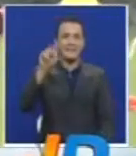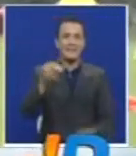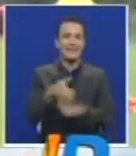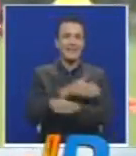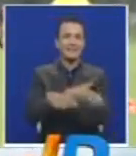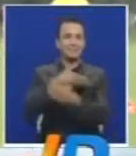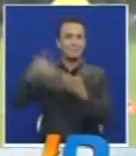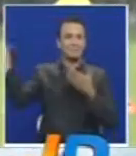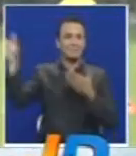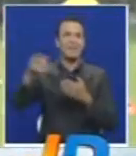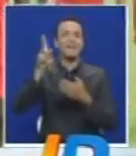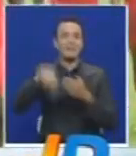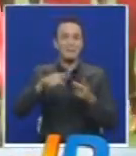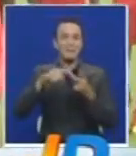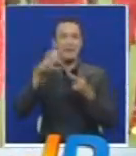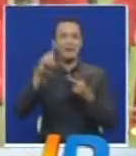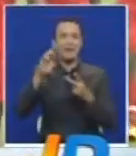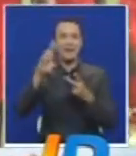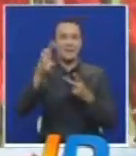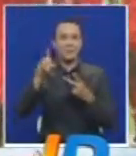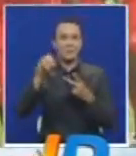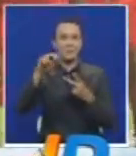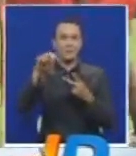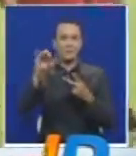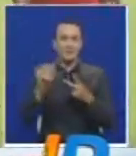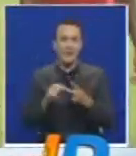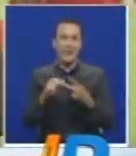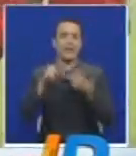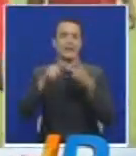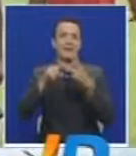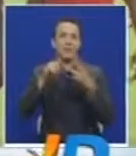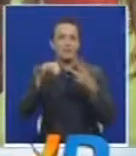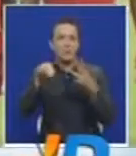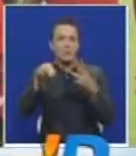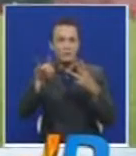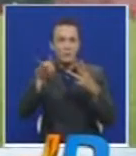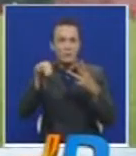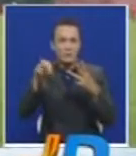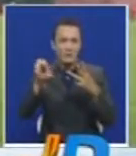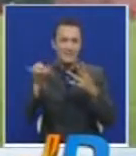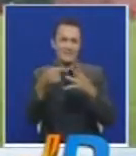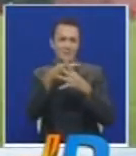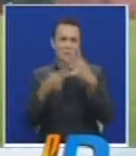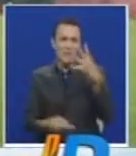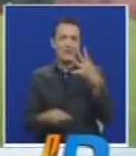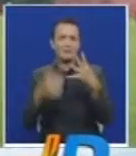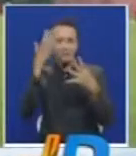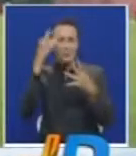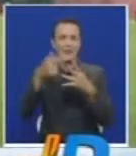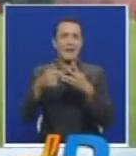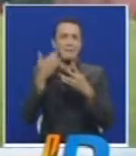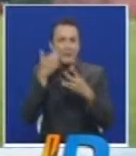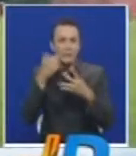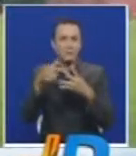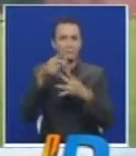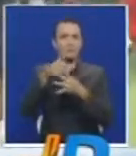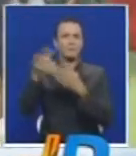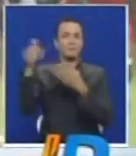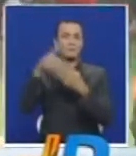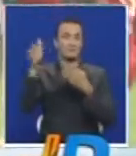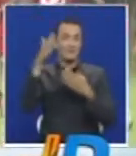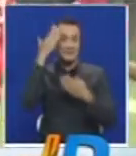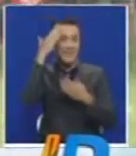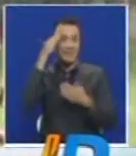las de Cardoza por sanción, Pichu Núñez y Carlos Peralta por lesión. América es líder del grupo A con 4 puntos, mientras que su